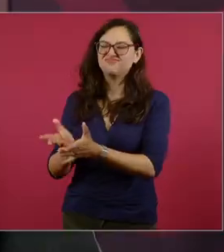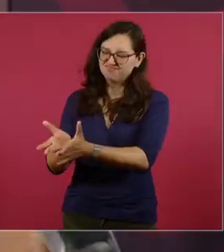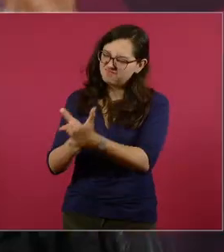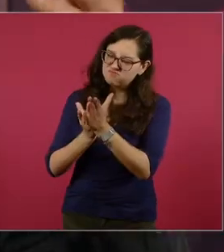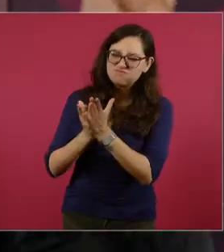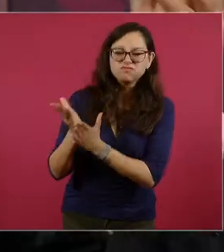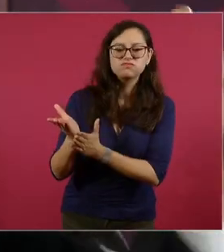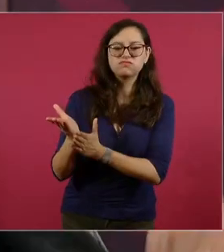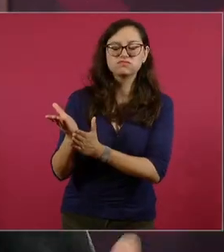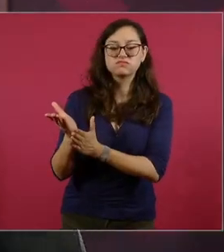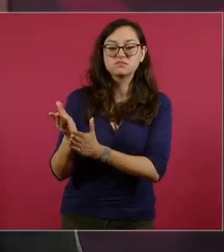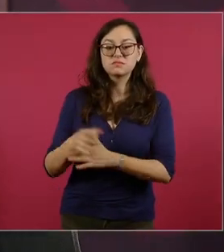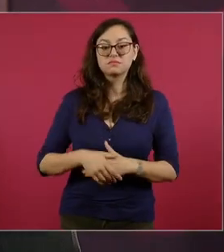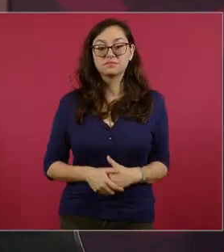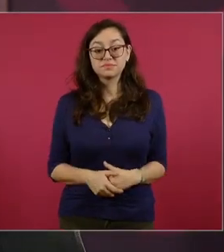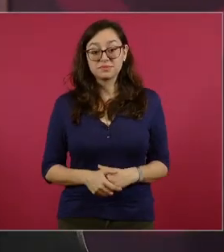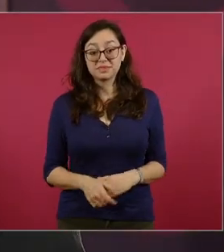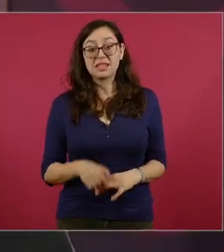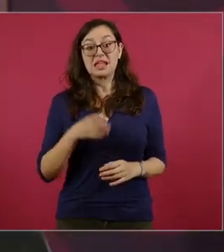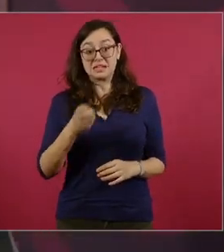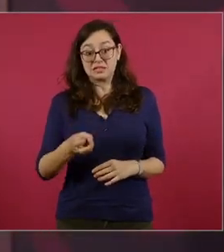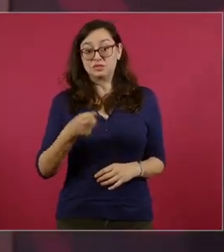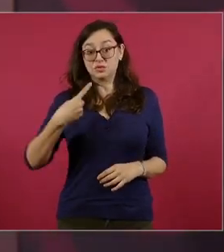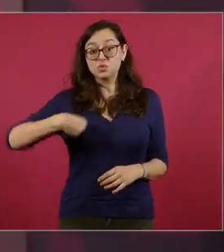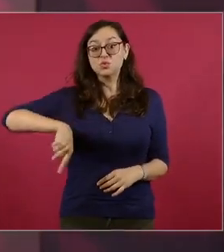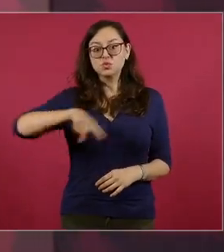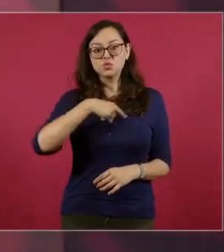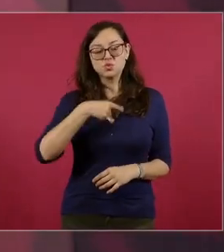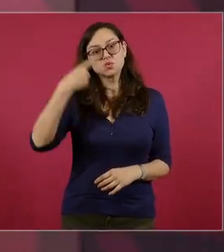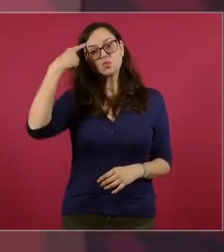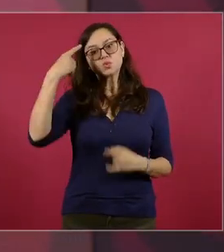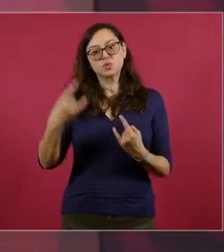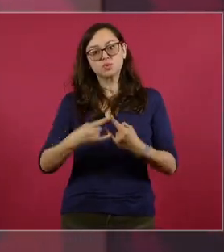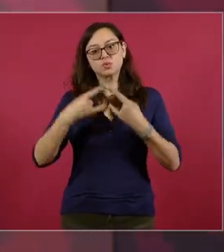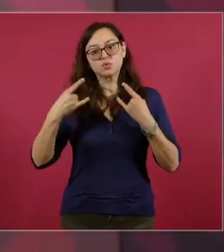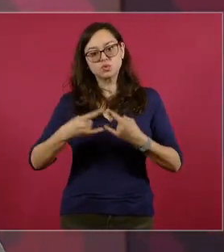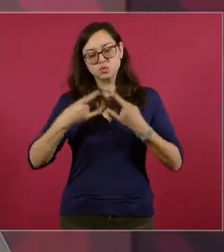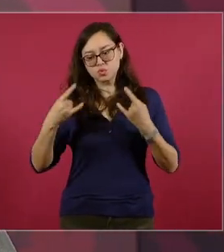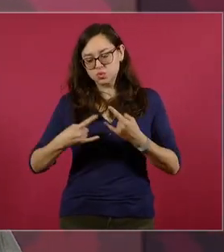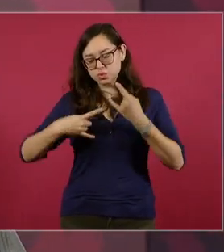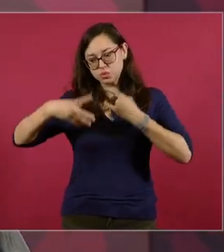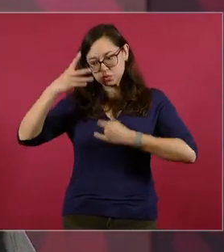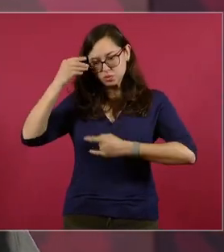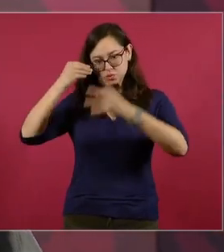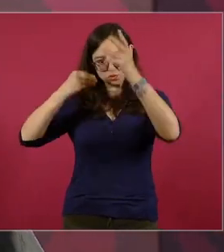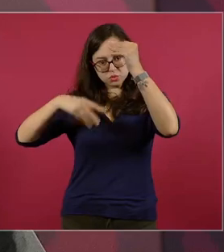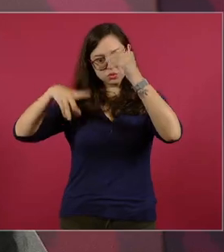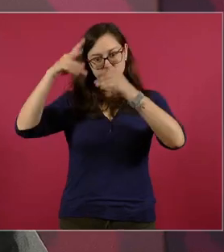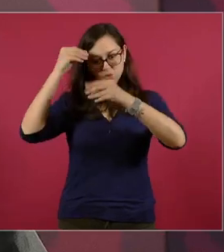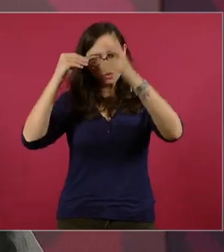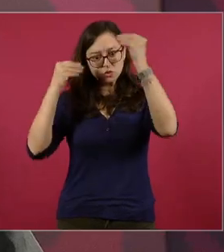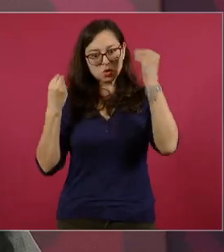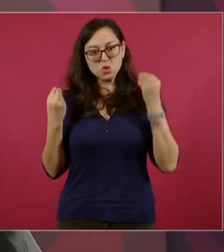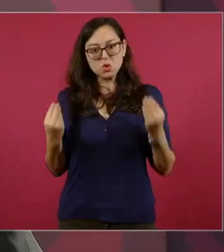Y nosotros tenemos muchas enseñanzas en nuestra historia. Lo que le